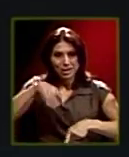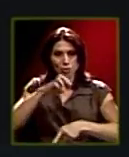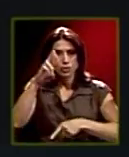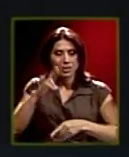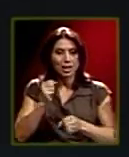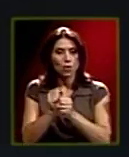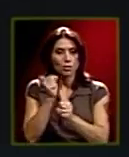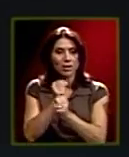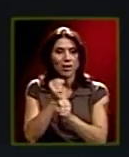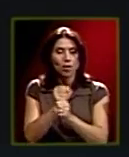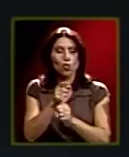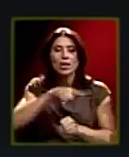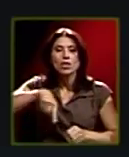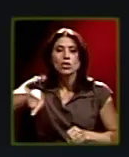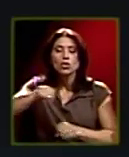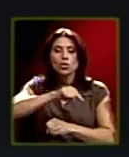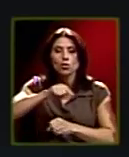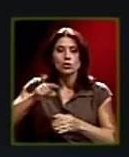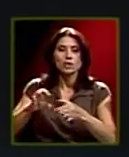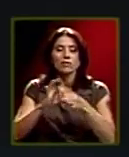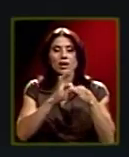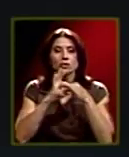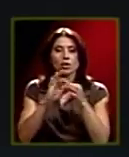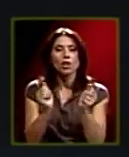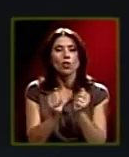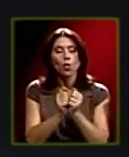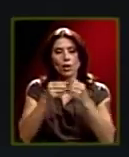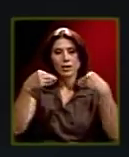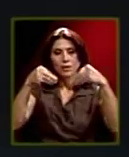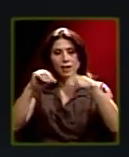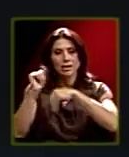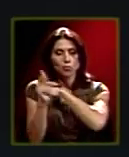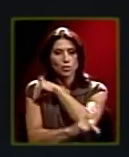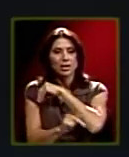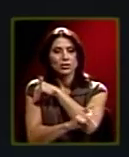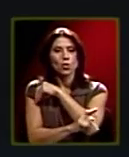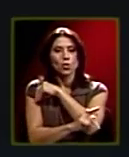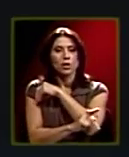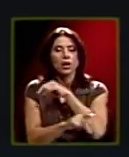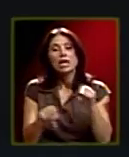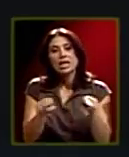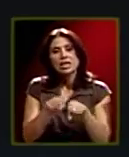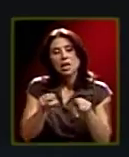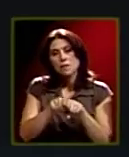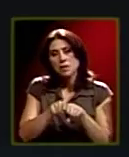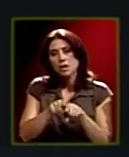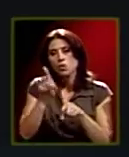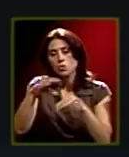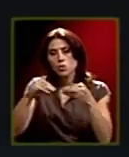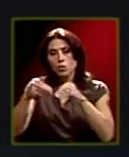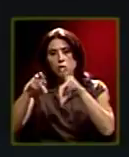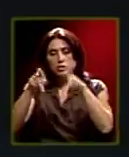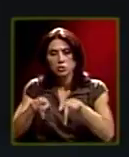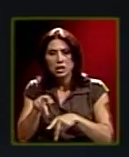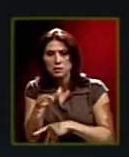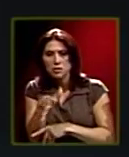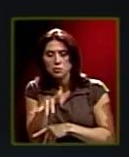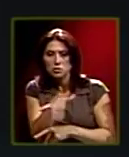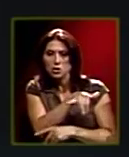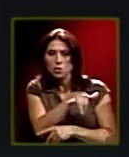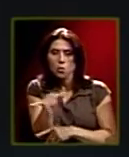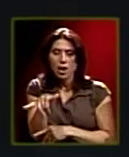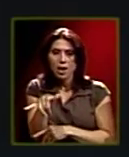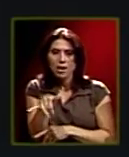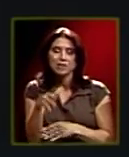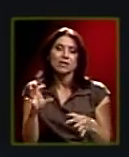labores relacionadas con la exportación de manera directa, y otro tanto, por lo menos igual, de manera indirecta, porque cuando exporta la